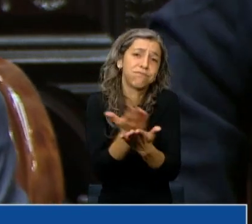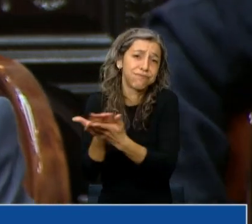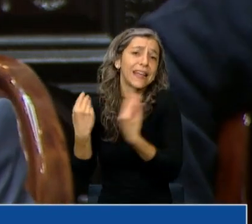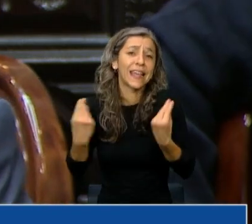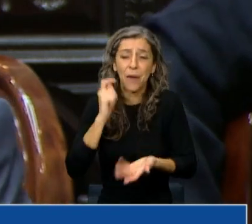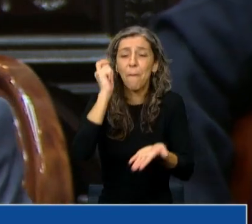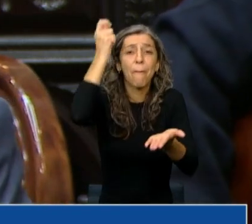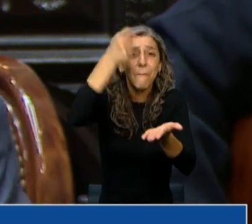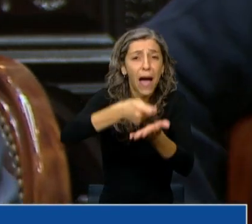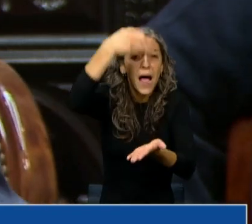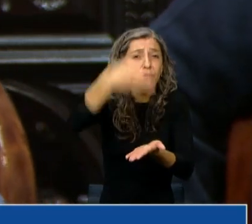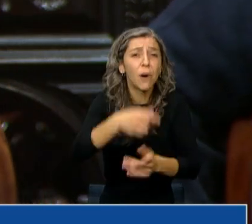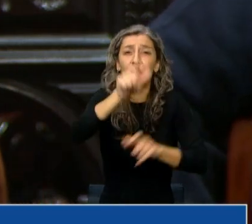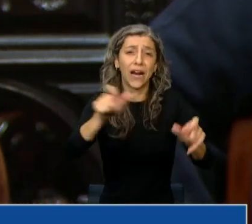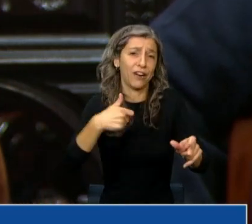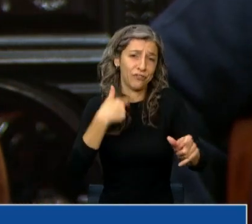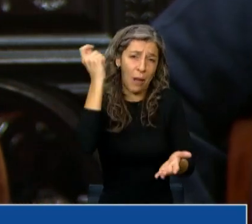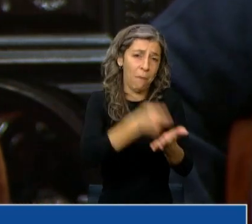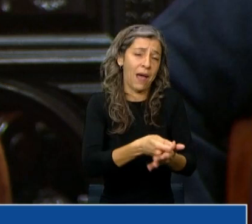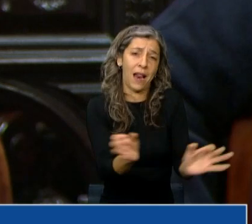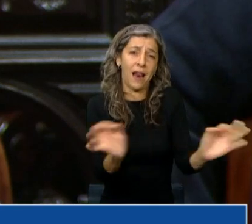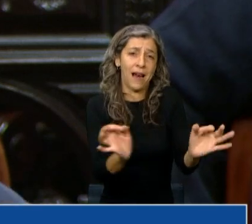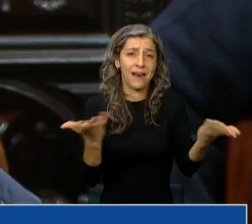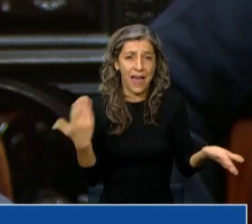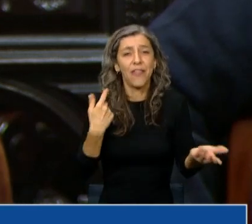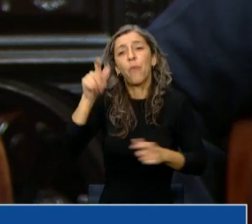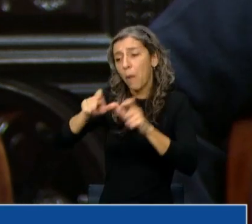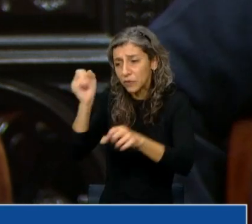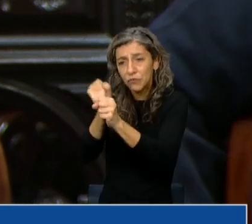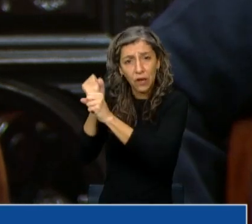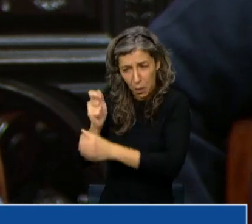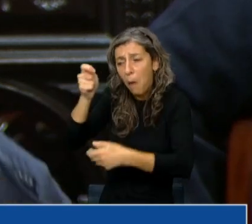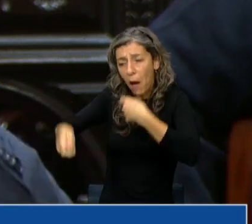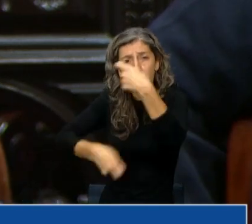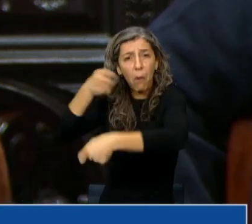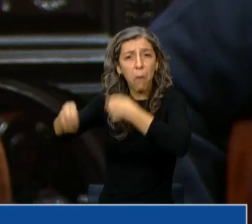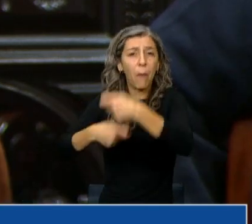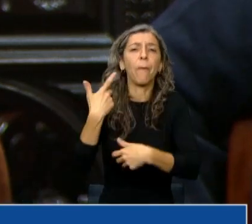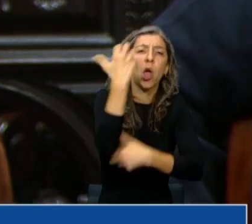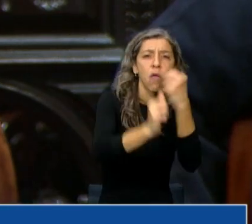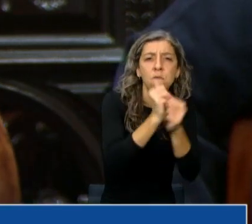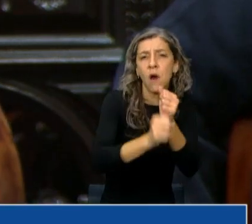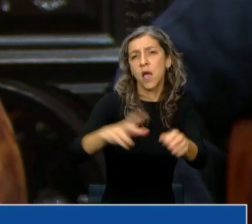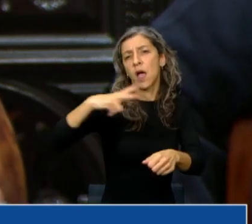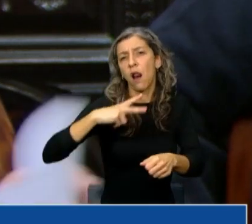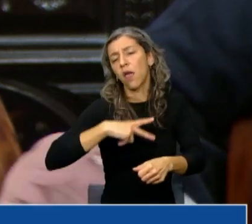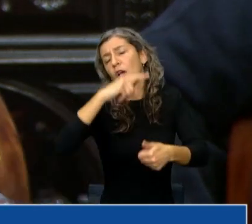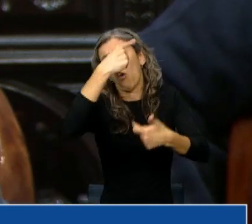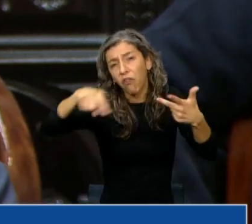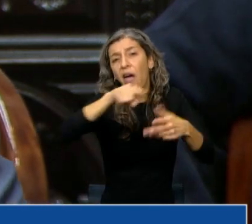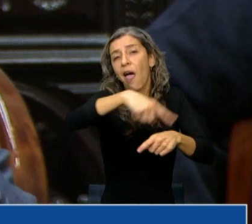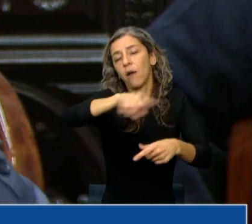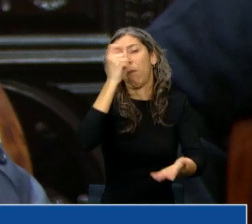la producen los trabajadores, la producen los grandes conglomerados, la producen los oligopolios, la producen los grandes empresarios de la